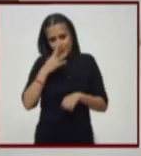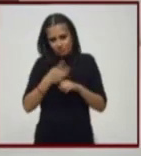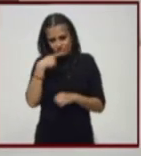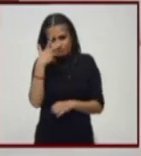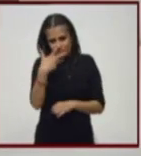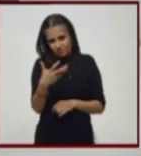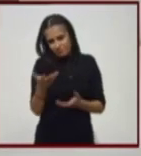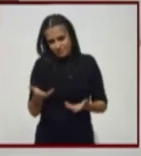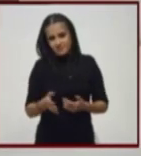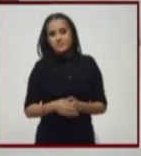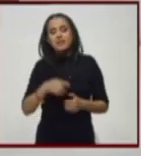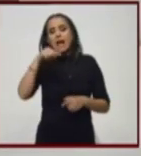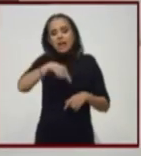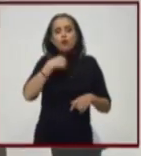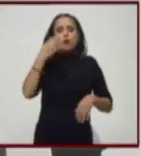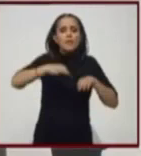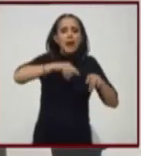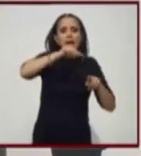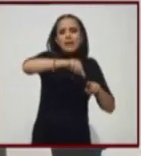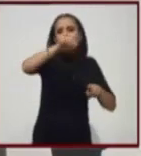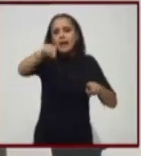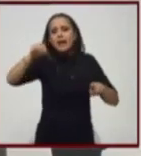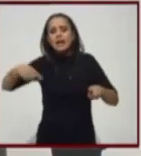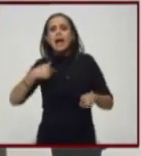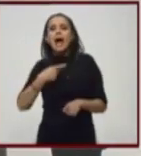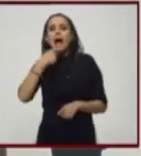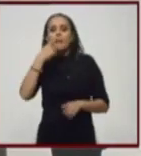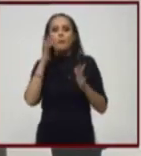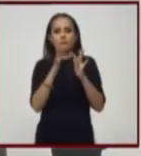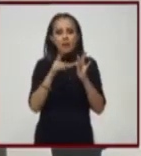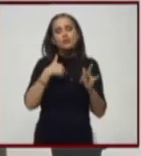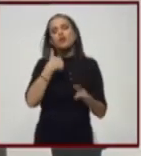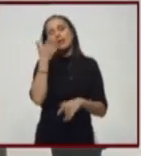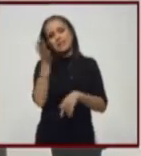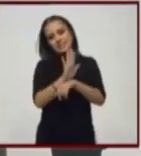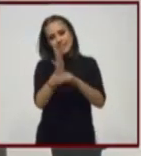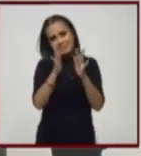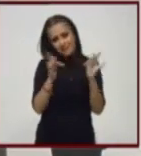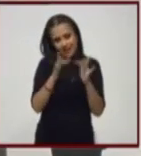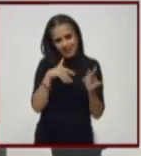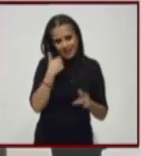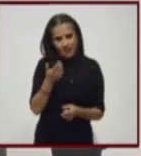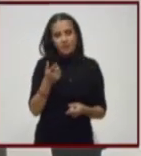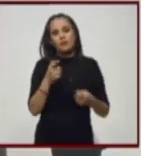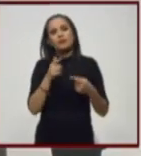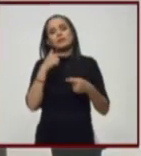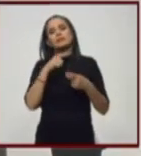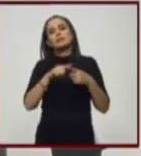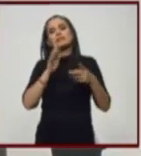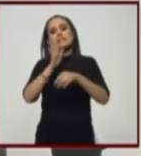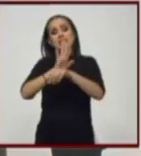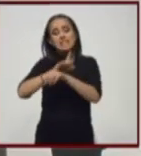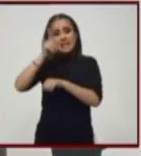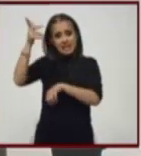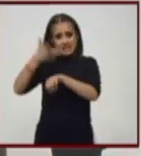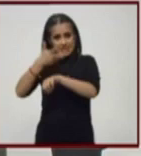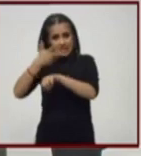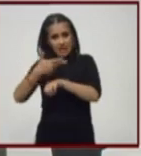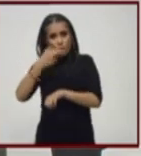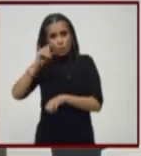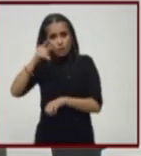de trabajar aquí allá y acullá hablo francés me gustaría hacer cine francés que podría hacer cine en hollywood de